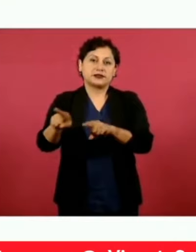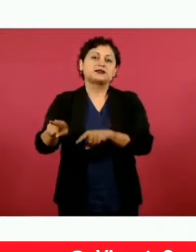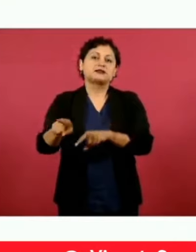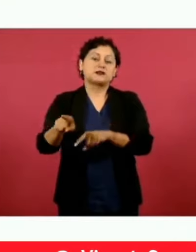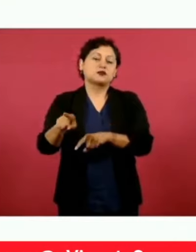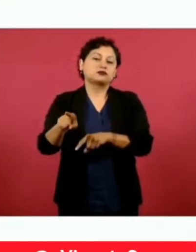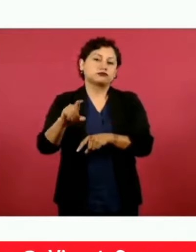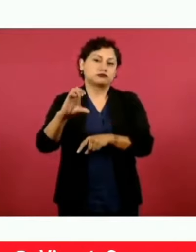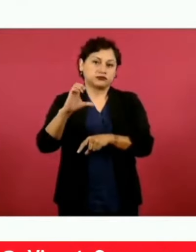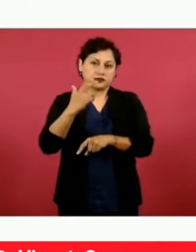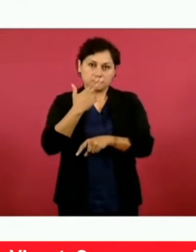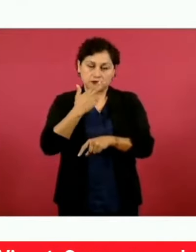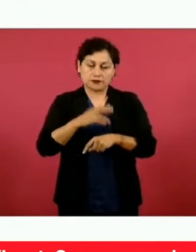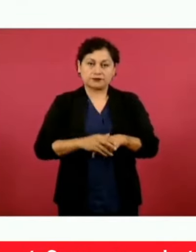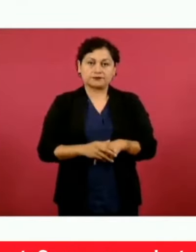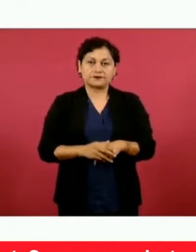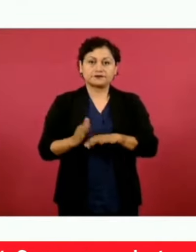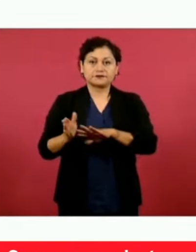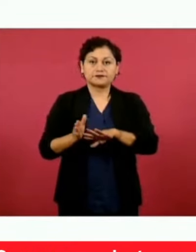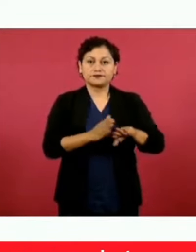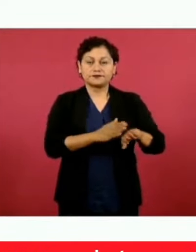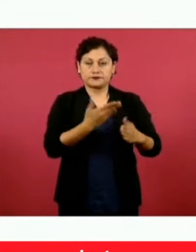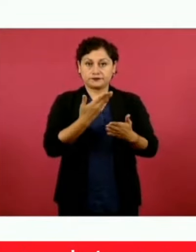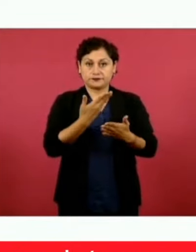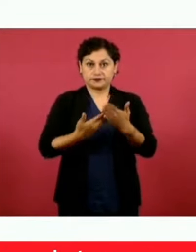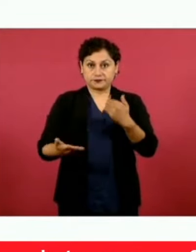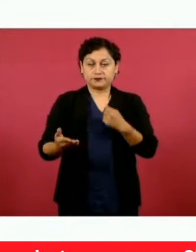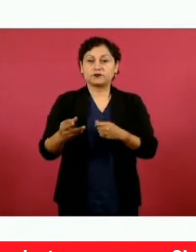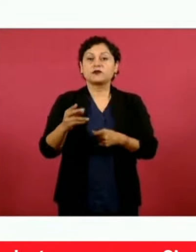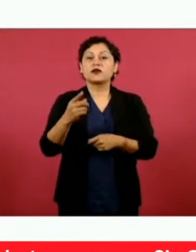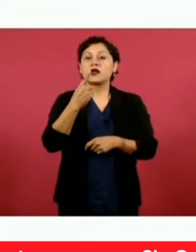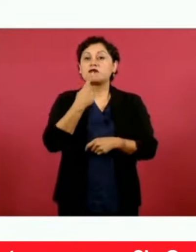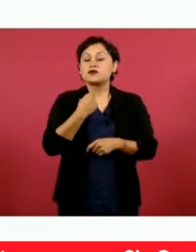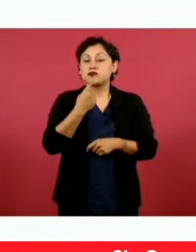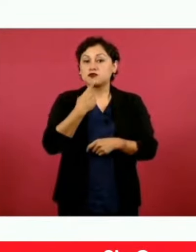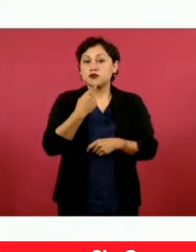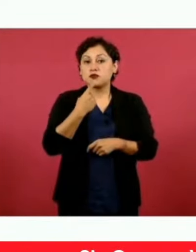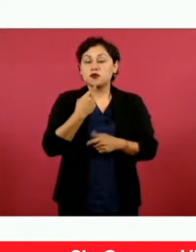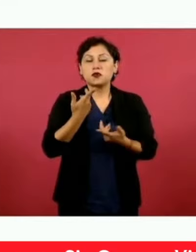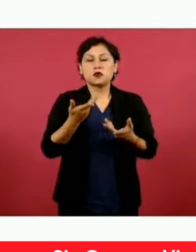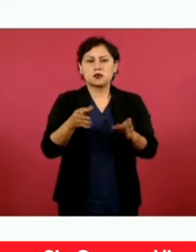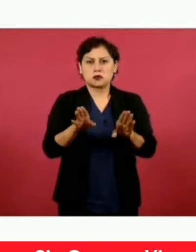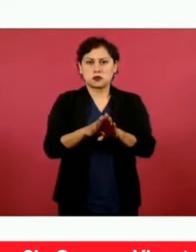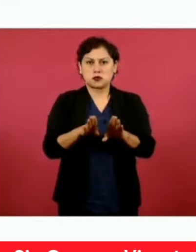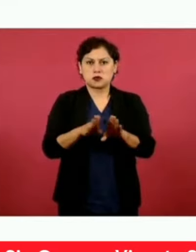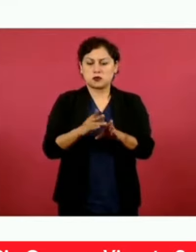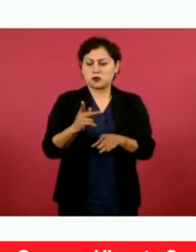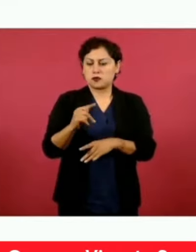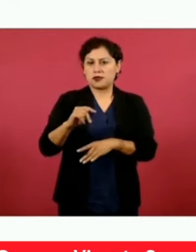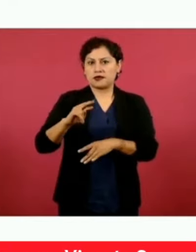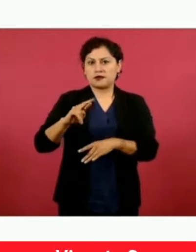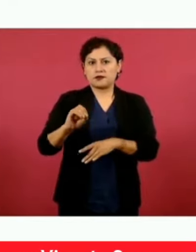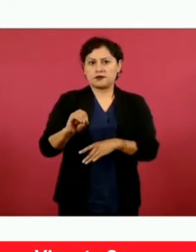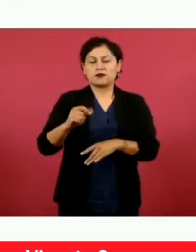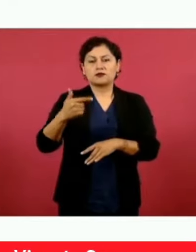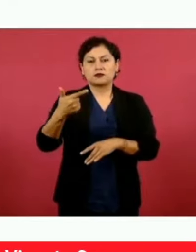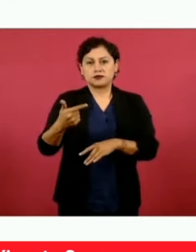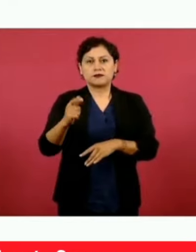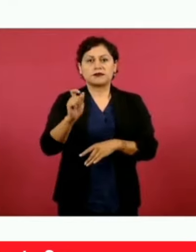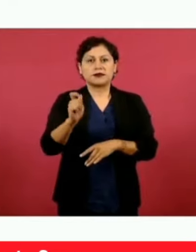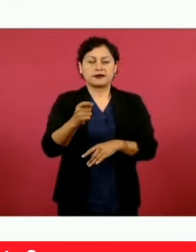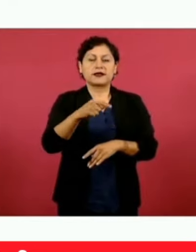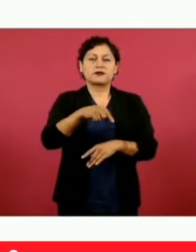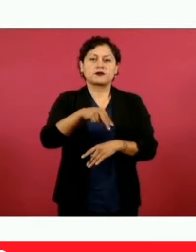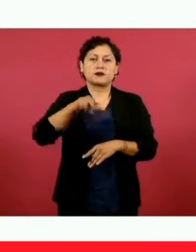Chihuahua. Pasando ahora al combustible de alto octanaje, la gasolina premium, tenemos a Petroseven, ahí en Apodaca, Nuevo León,